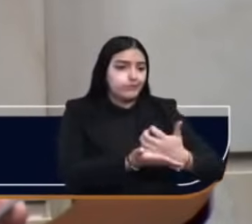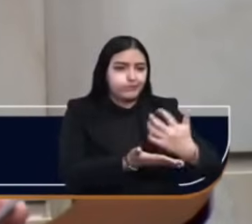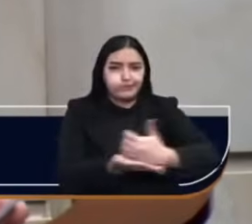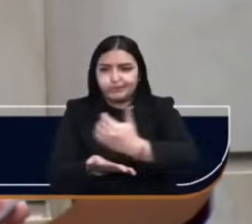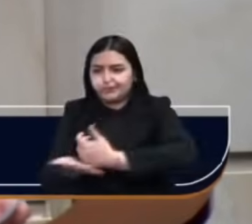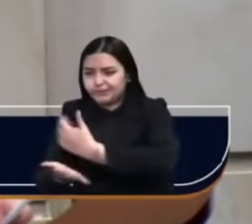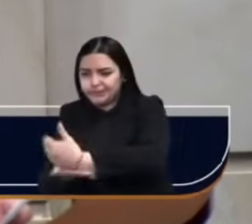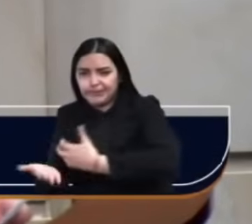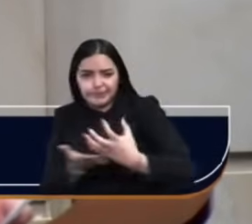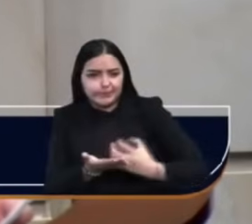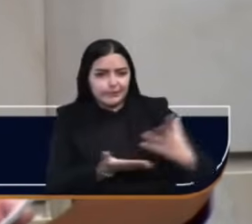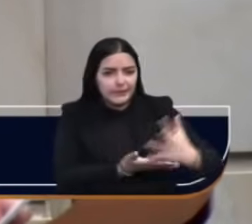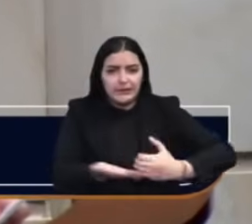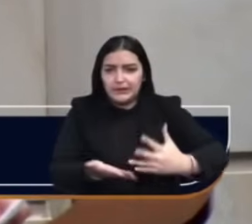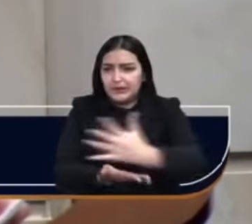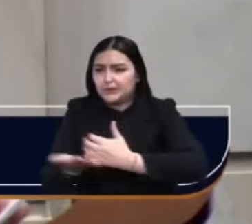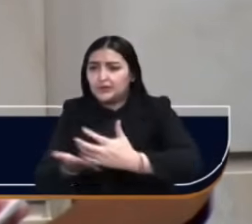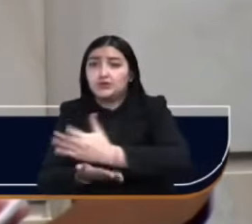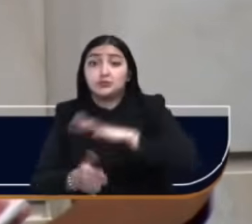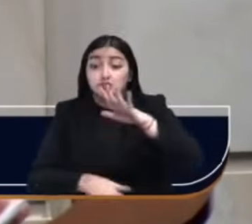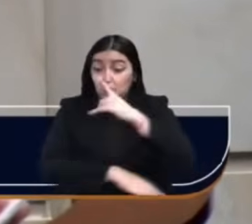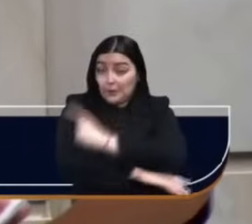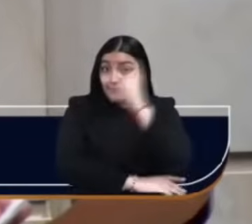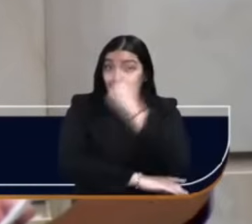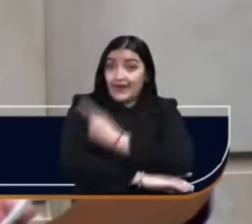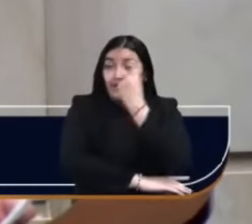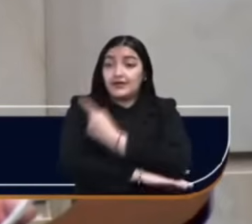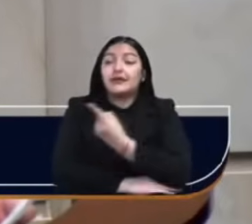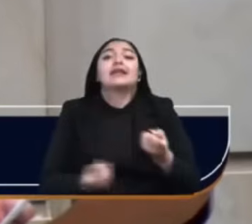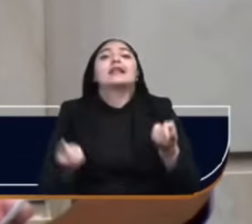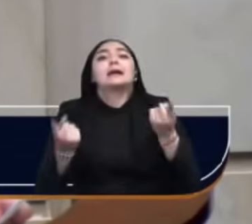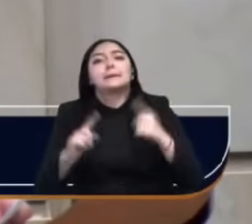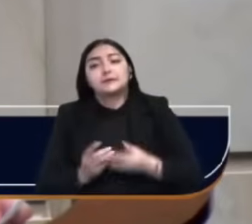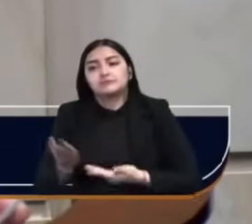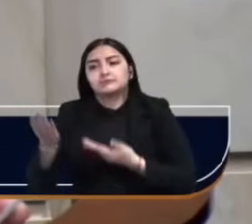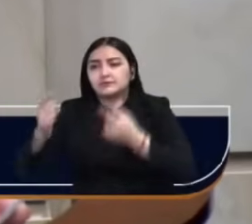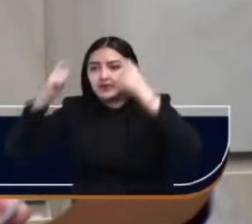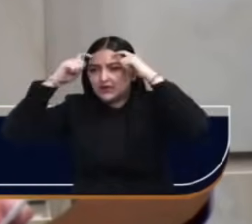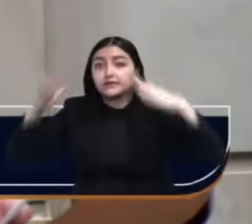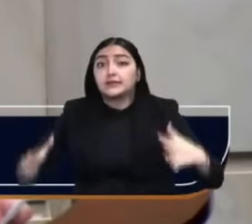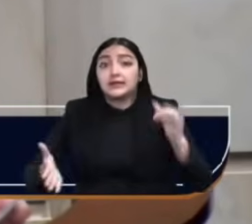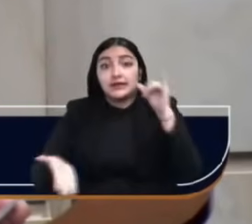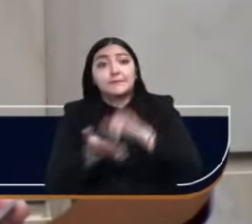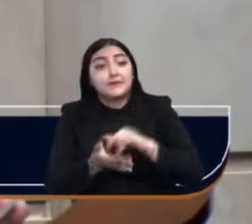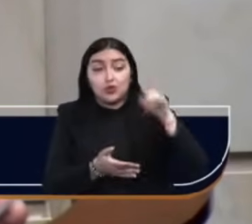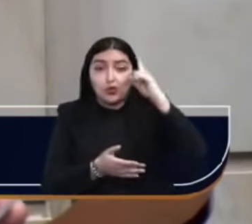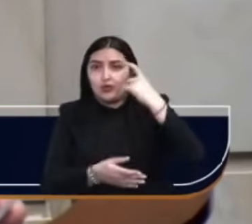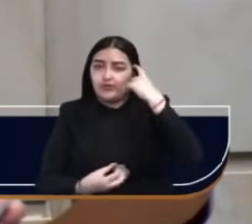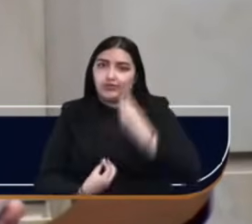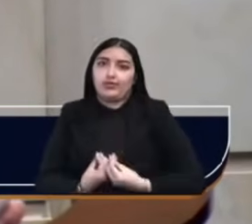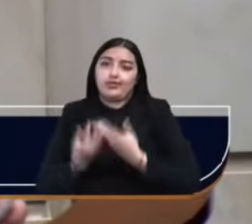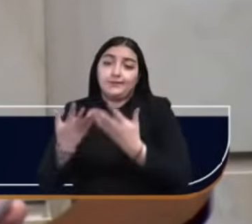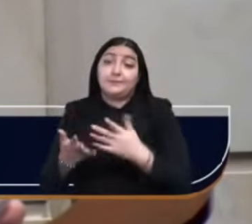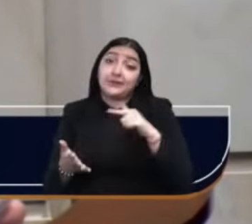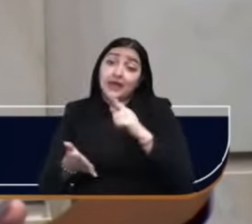a manos llenas los recursos de los peajes, pero también aportes estatales, es decir, lo que el Estado les da.